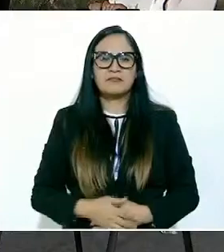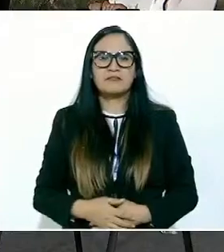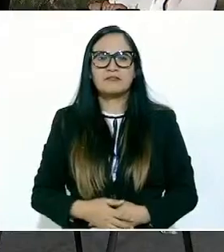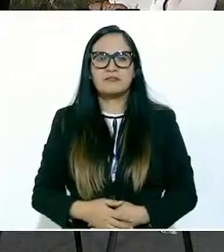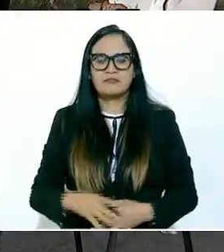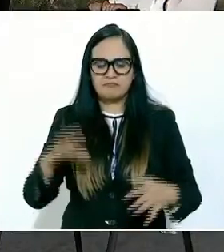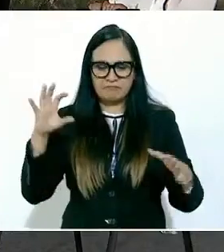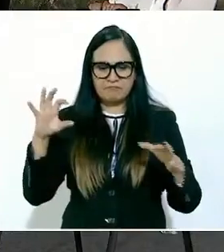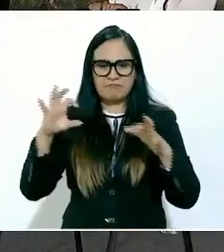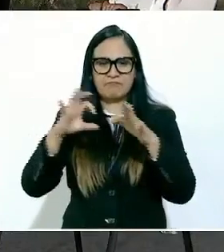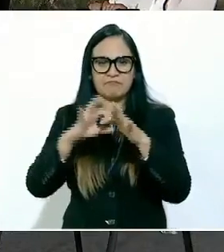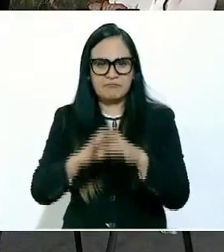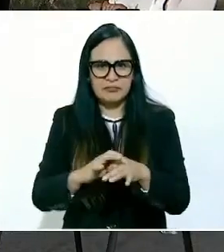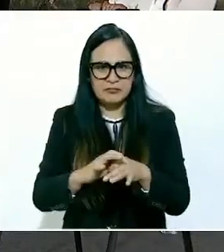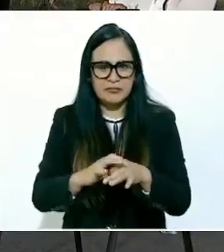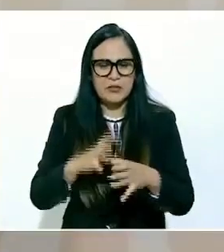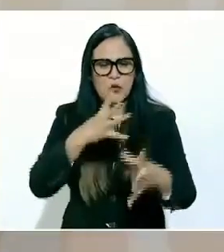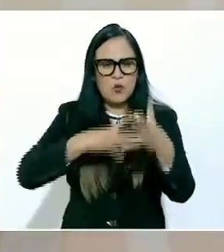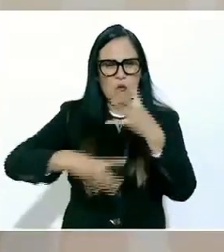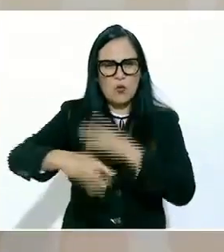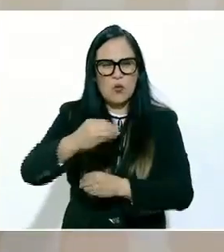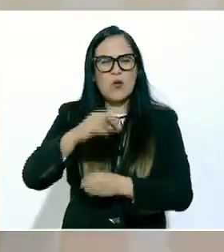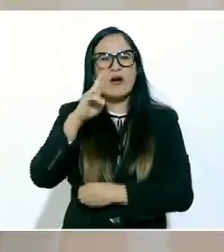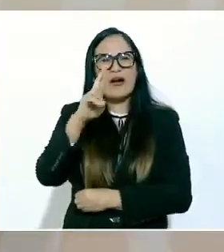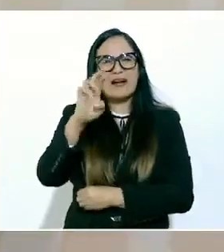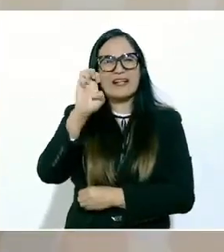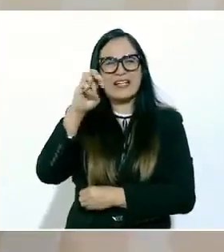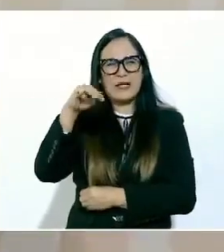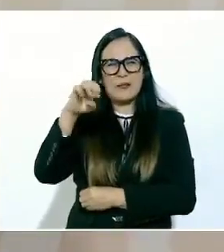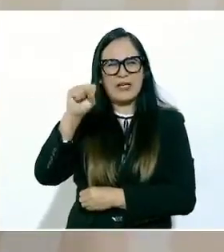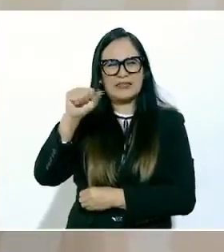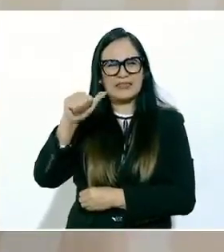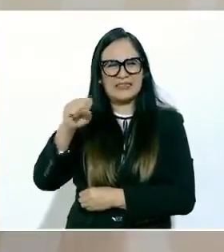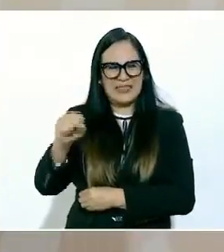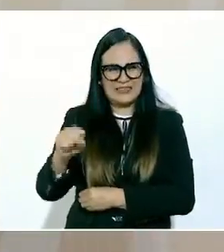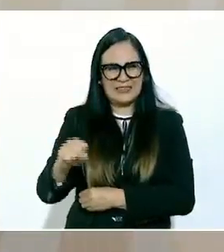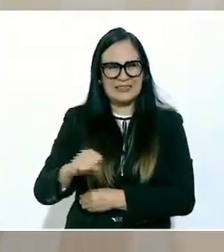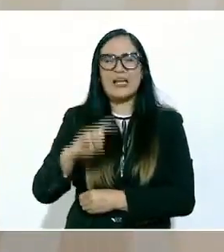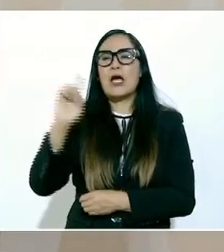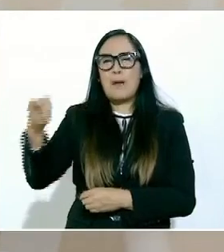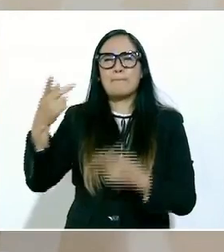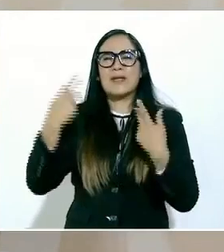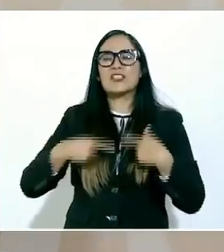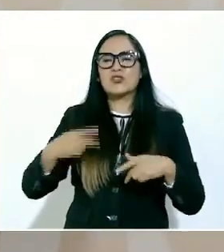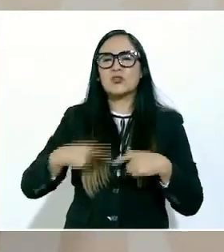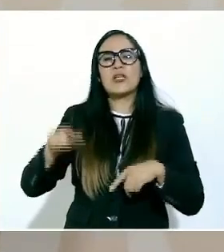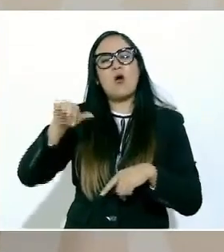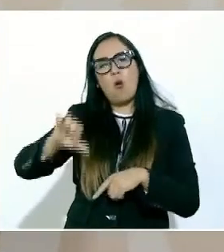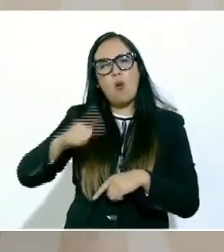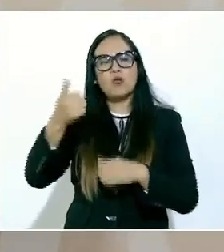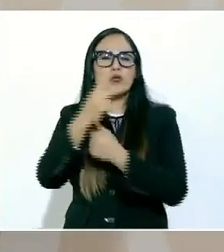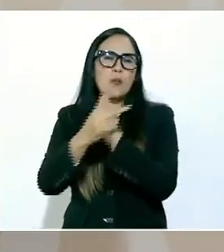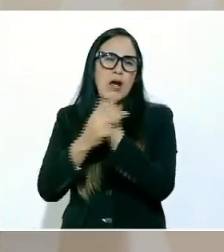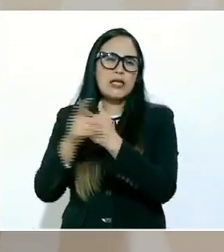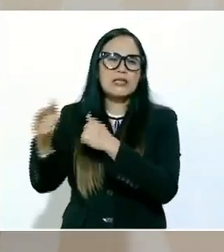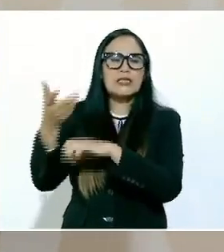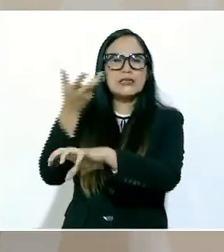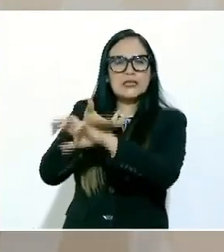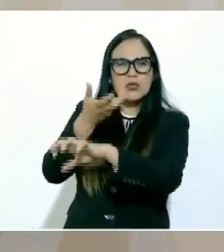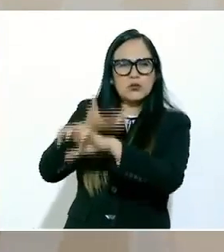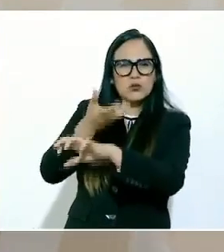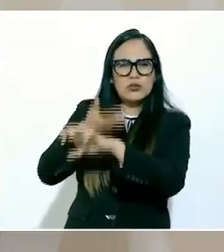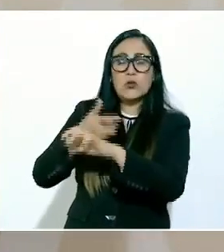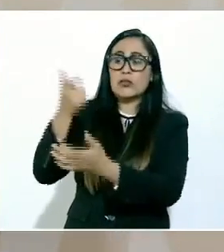del monto de las remesas, lo que envían nuestros paisanos desde Estados Unidos a